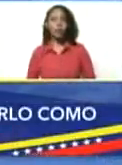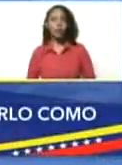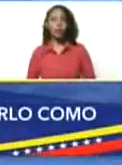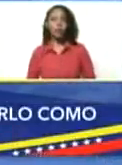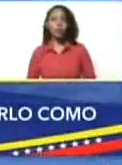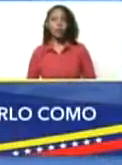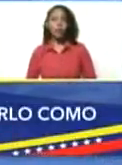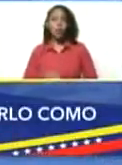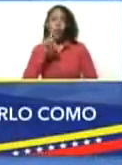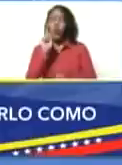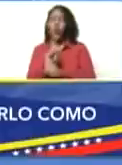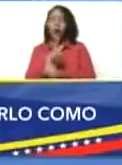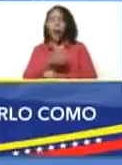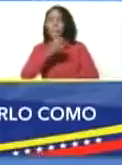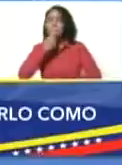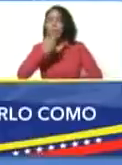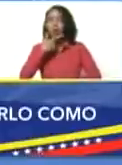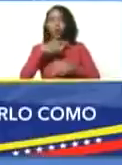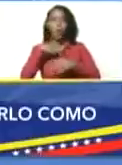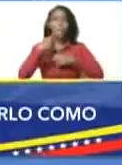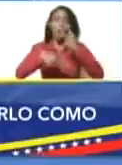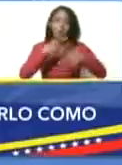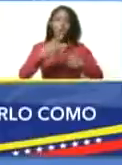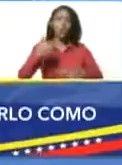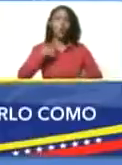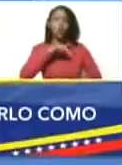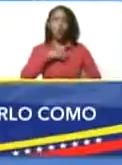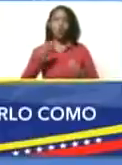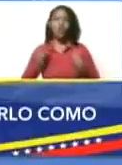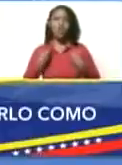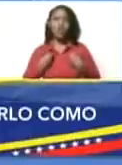Un hermoso proceso que nos ha tocado vivir.